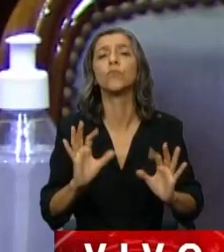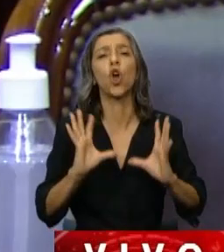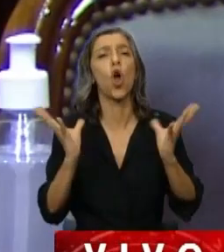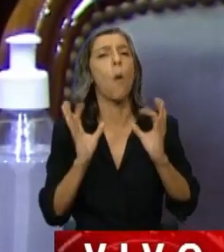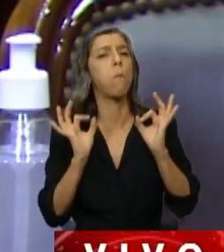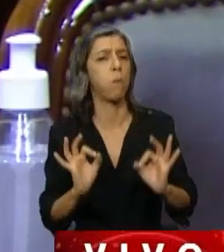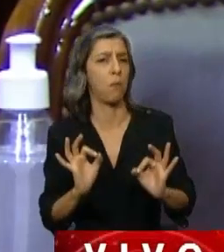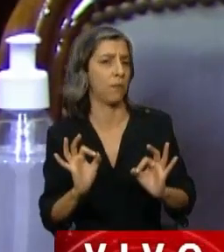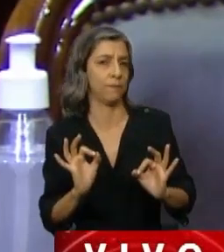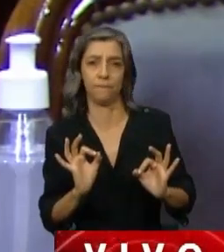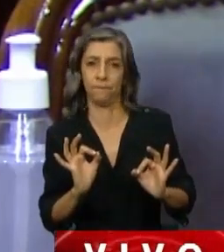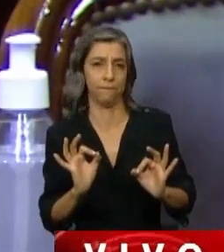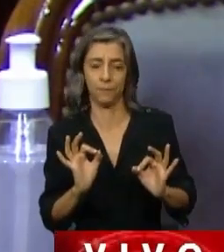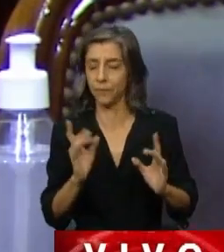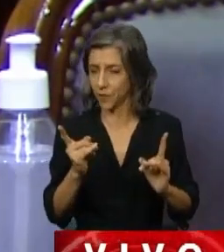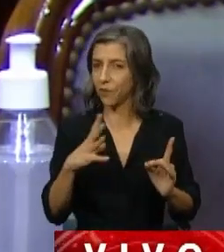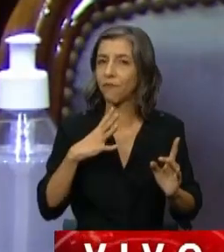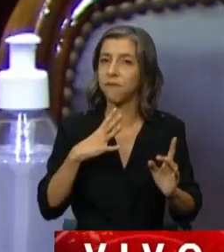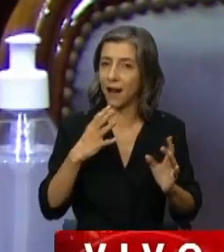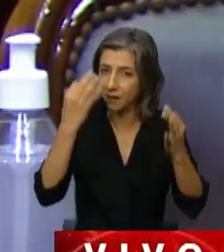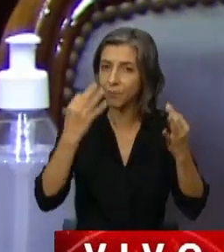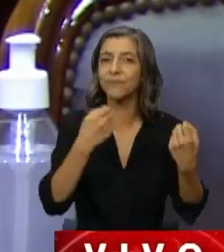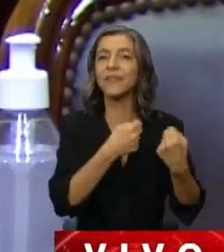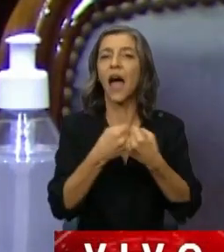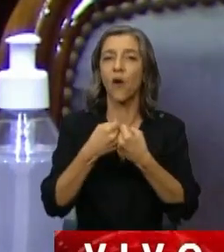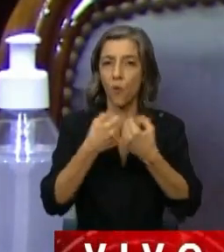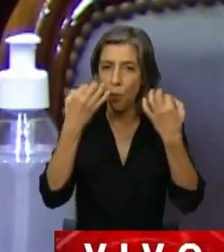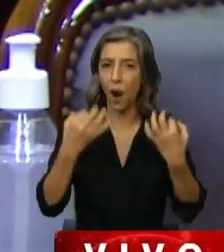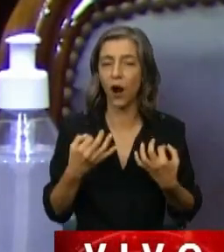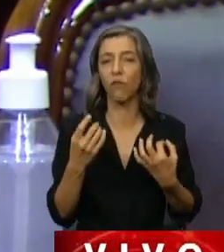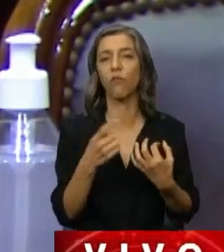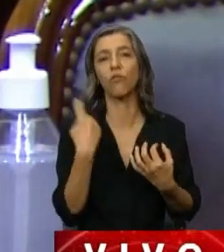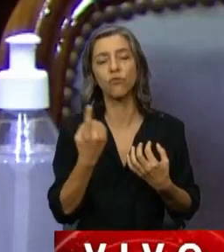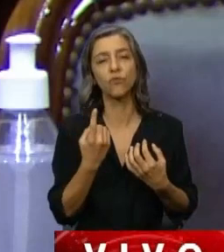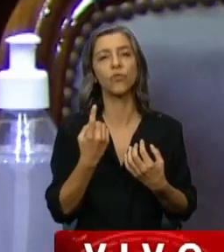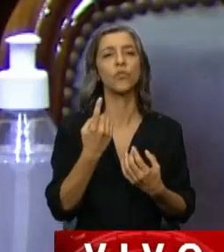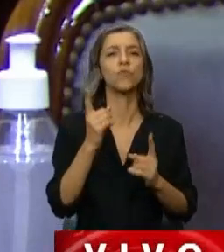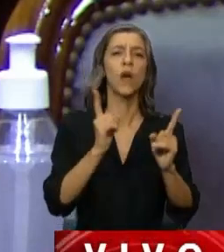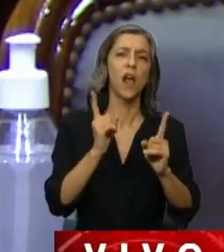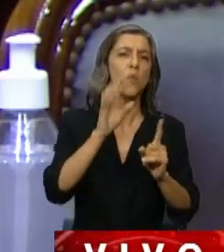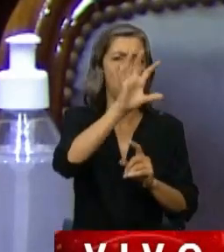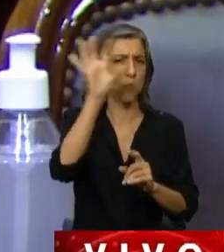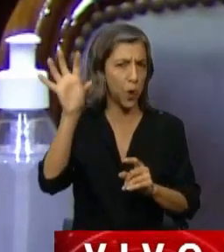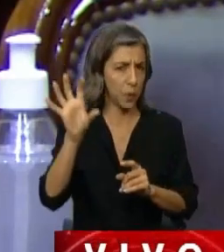políticas cuando escuchamos los representantes de algunas provincias